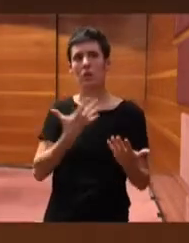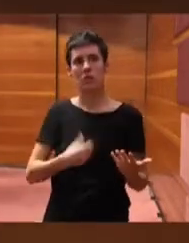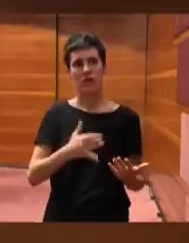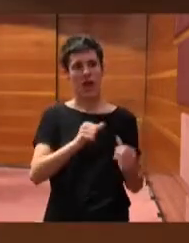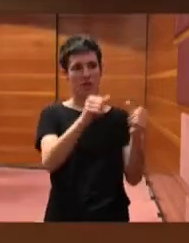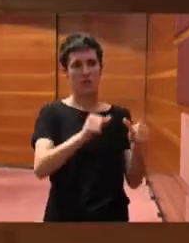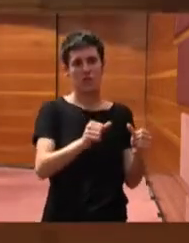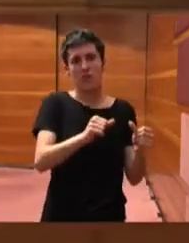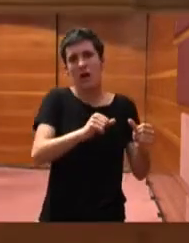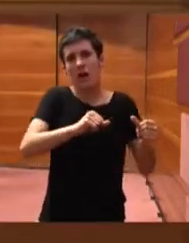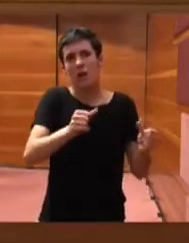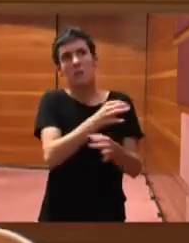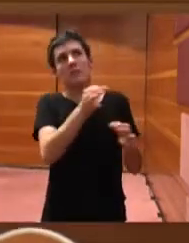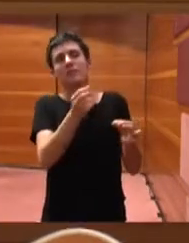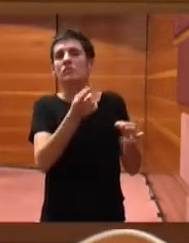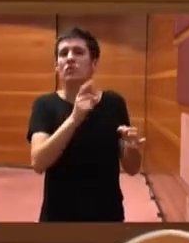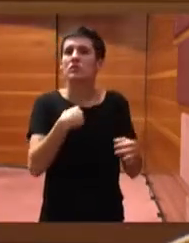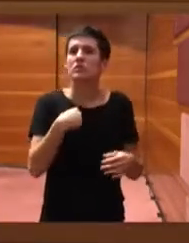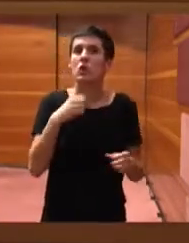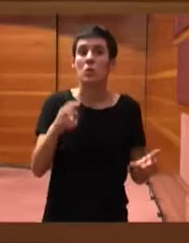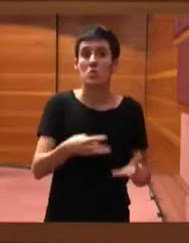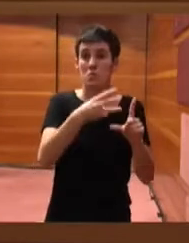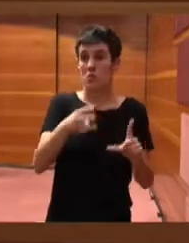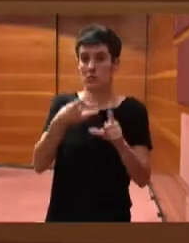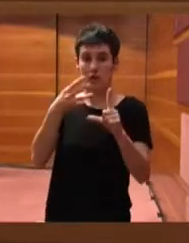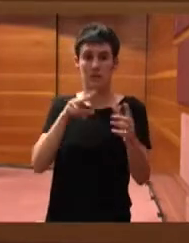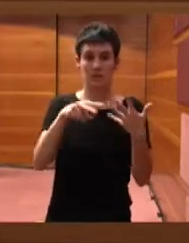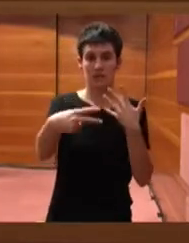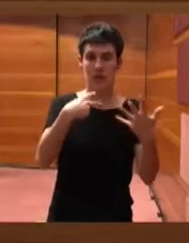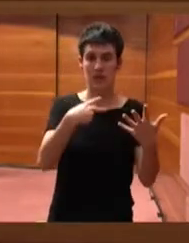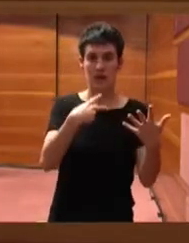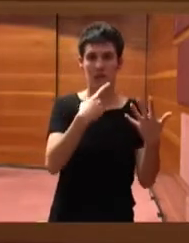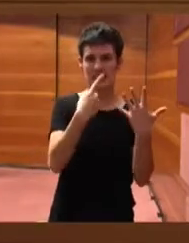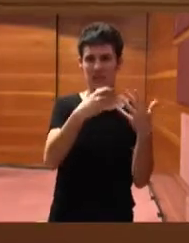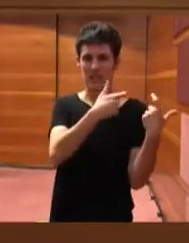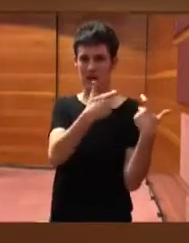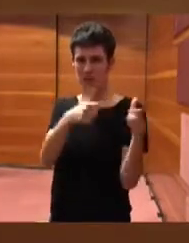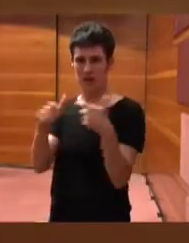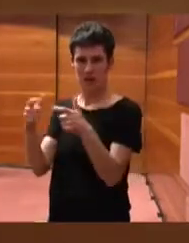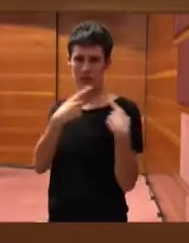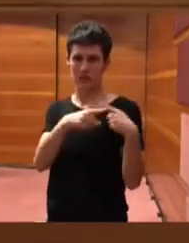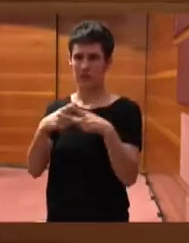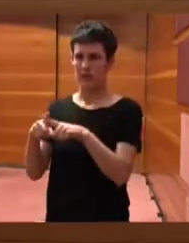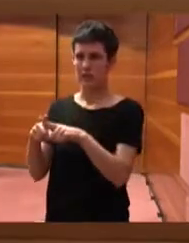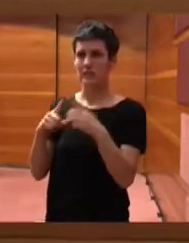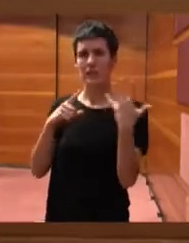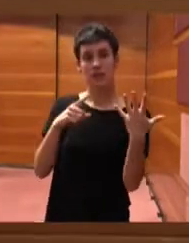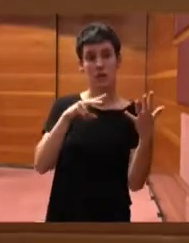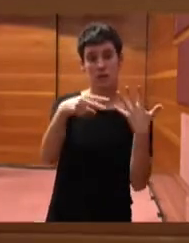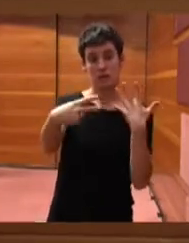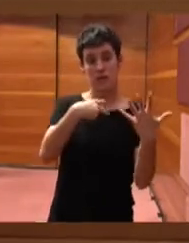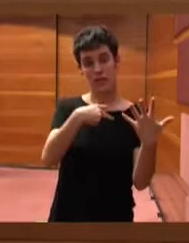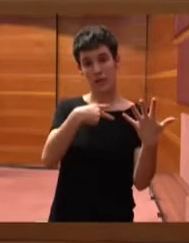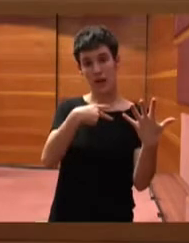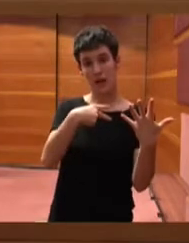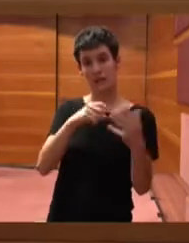ciudadanos. Yo me harto de ver portales de transparencia divididos en 6 apartados, que son los 5 de transparencia internacional